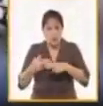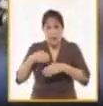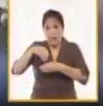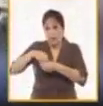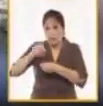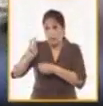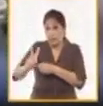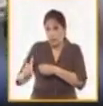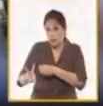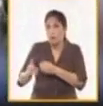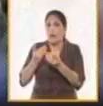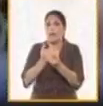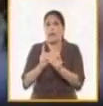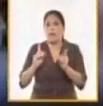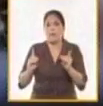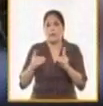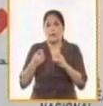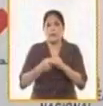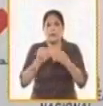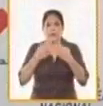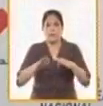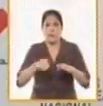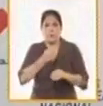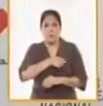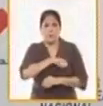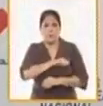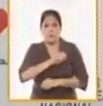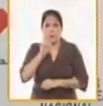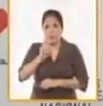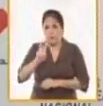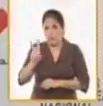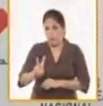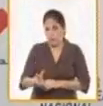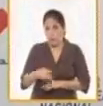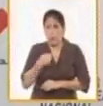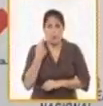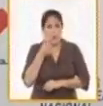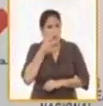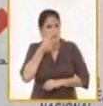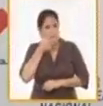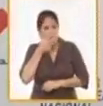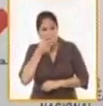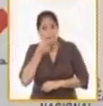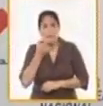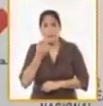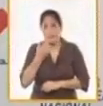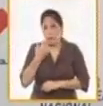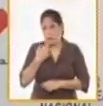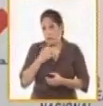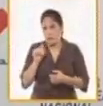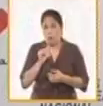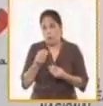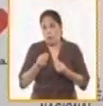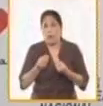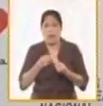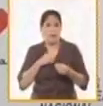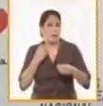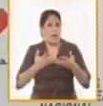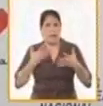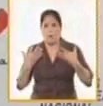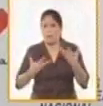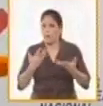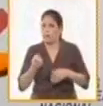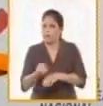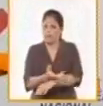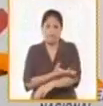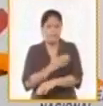vocación democrática y pacifista del pueblo. Esta misión de observar, de acompañar como veedor, creo que es muy grato